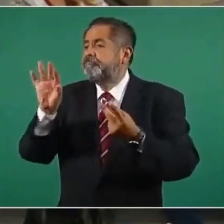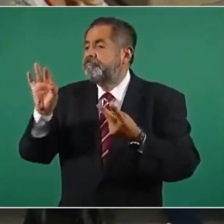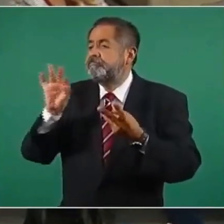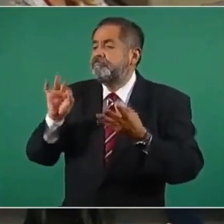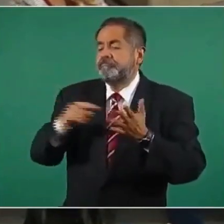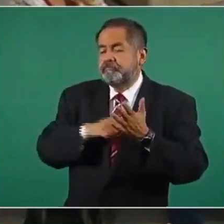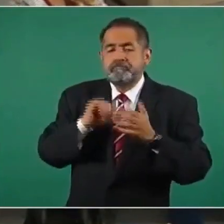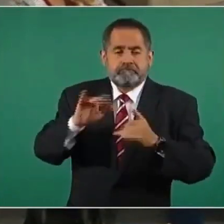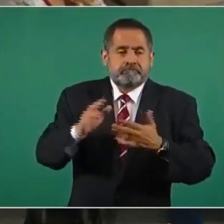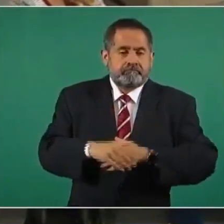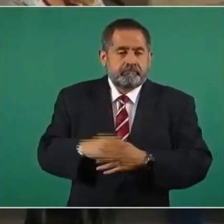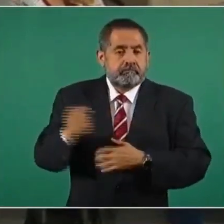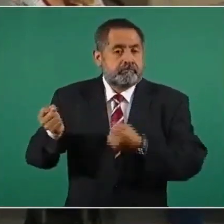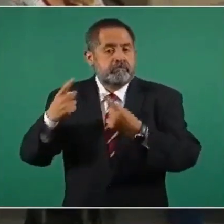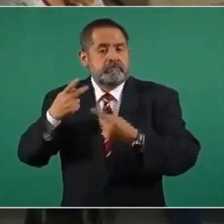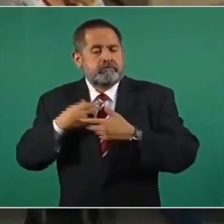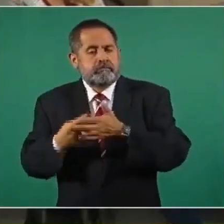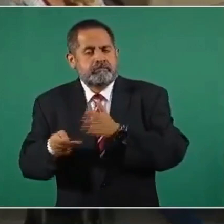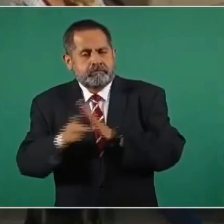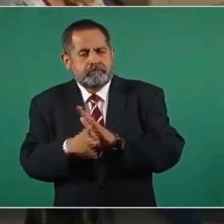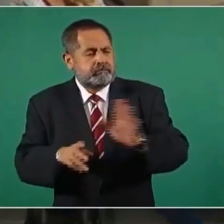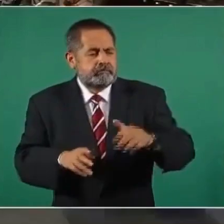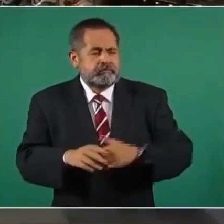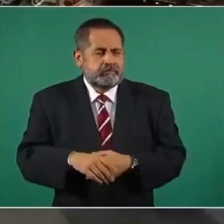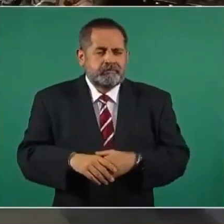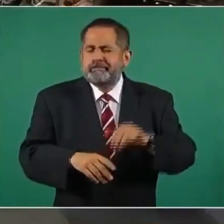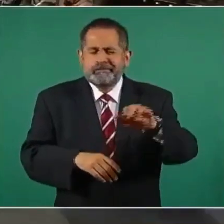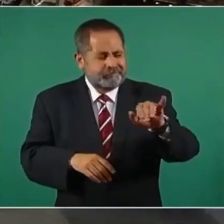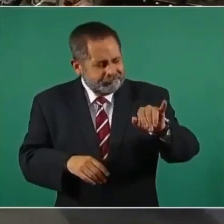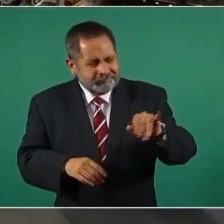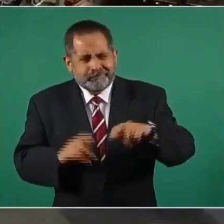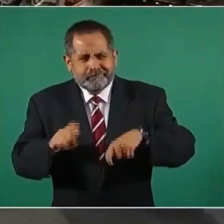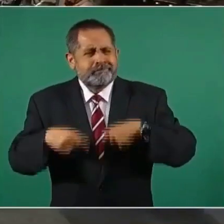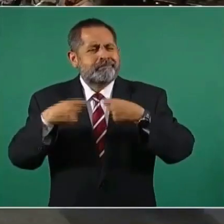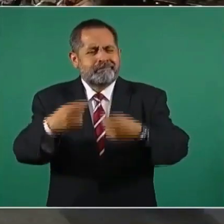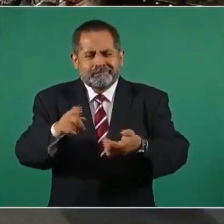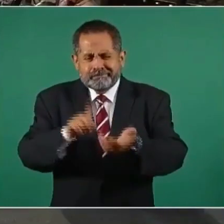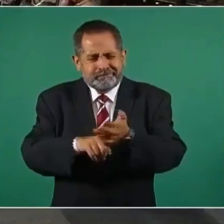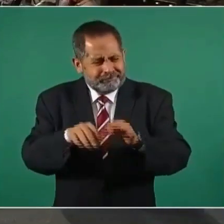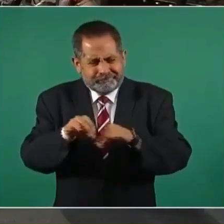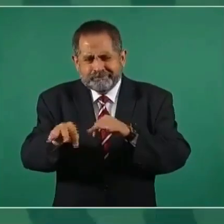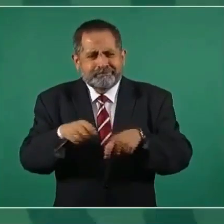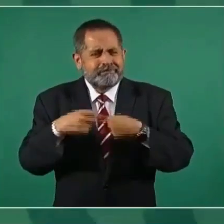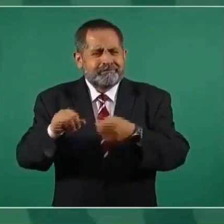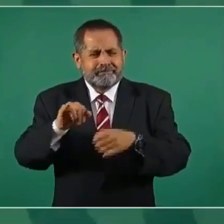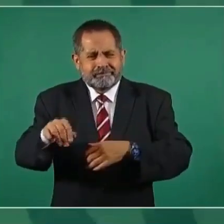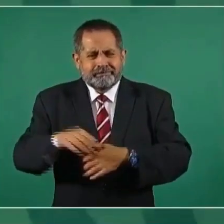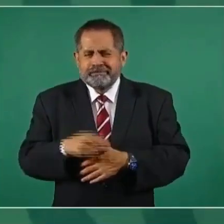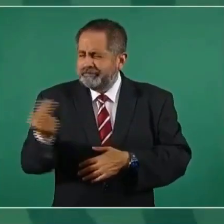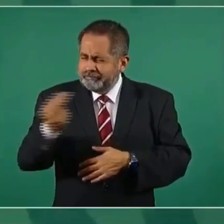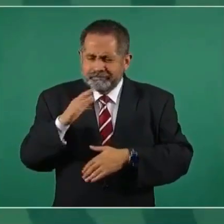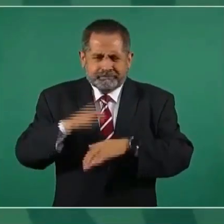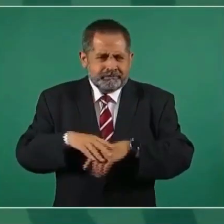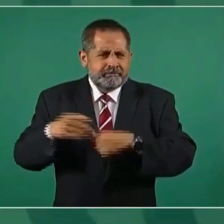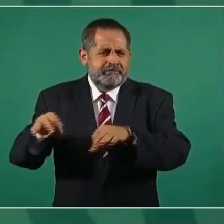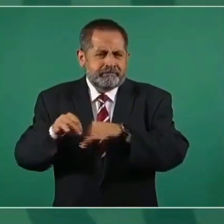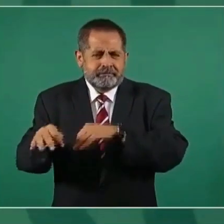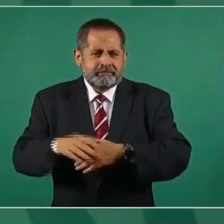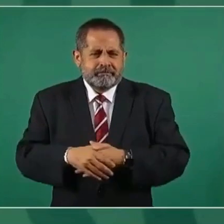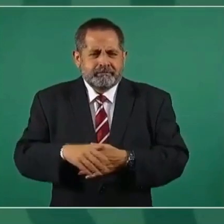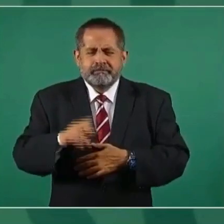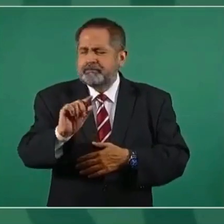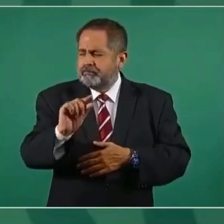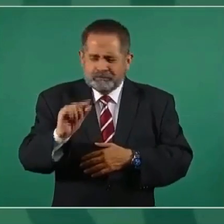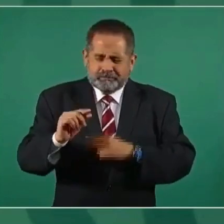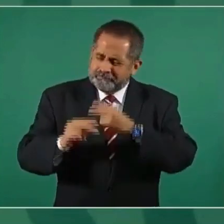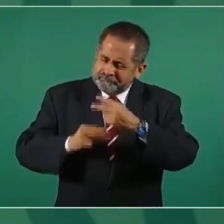una plaza prácticamente. Pero van a terminar contratándolos, porque hace falta la fuerza de trabajo. Sí, estamos